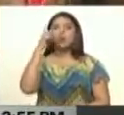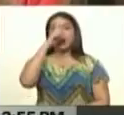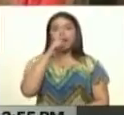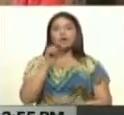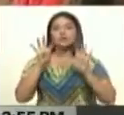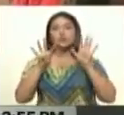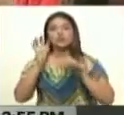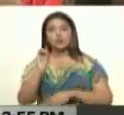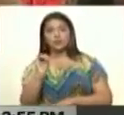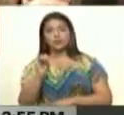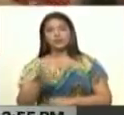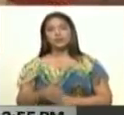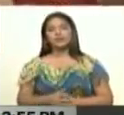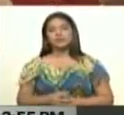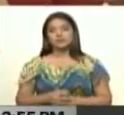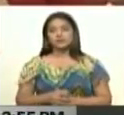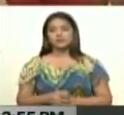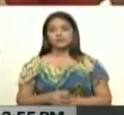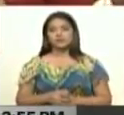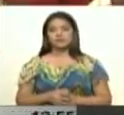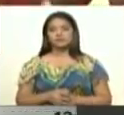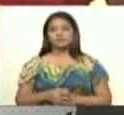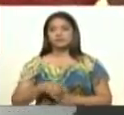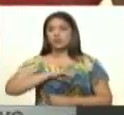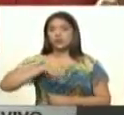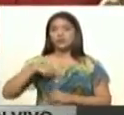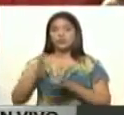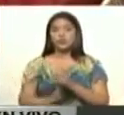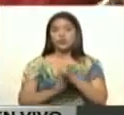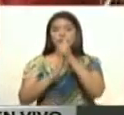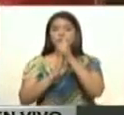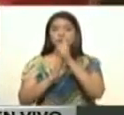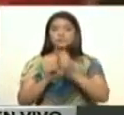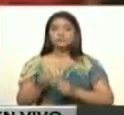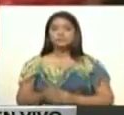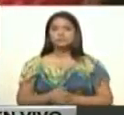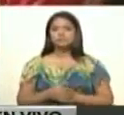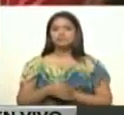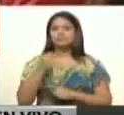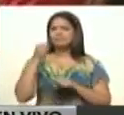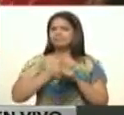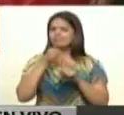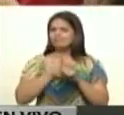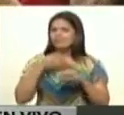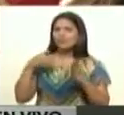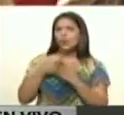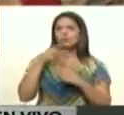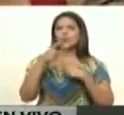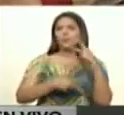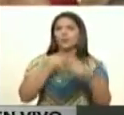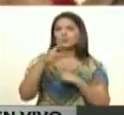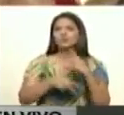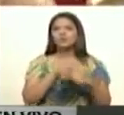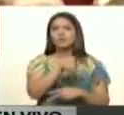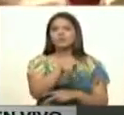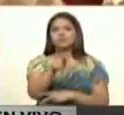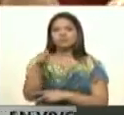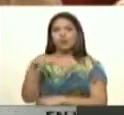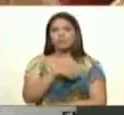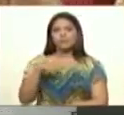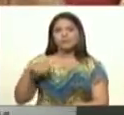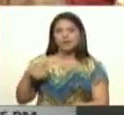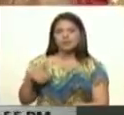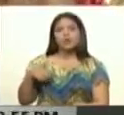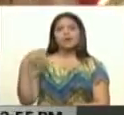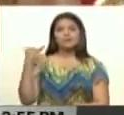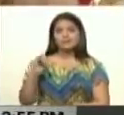nos hicimos prácticamente dirigentes para peleando contra ese proceso de privatización que ya